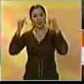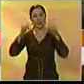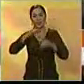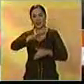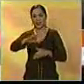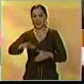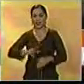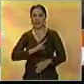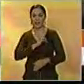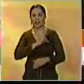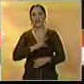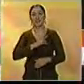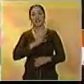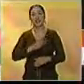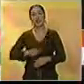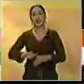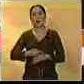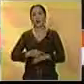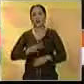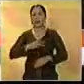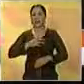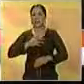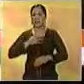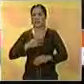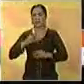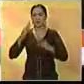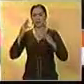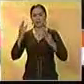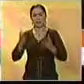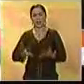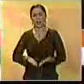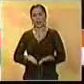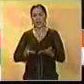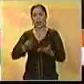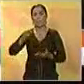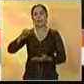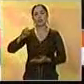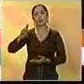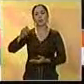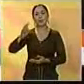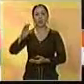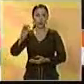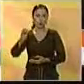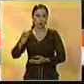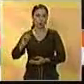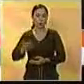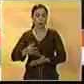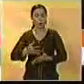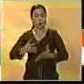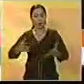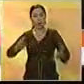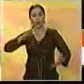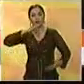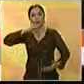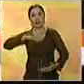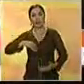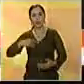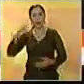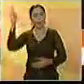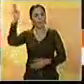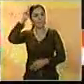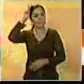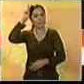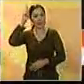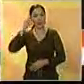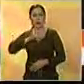Palacio de Gobierno. Sentimos que se consagra a través de Machu Picchu la grandeza histórica del Perú